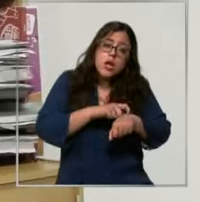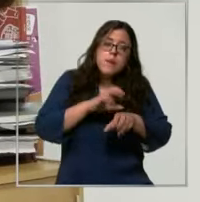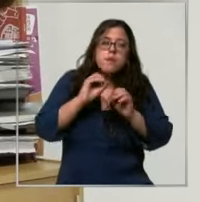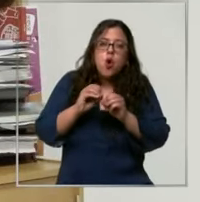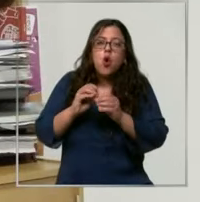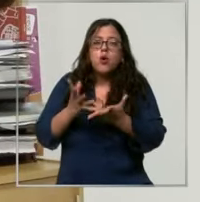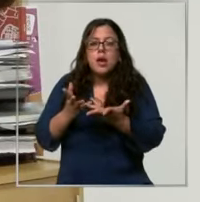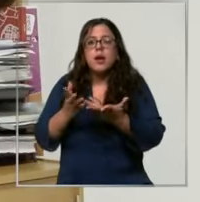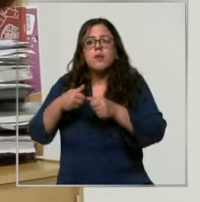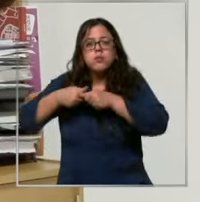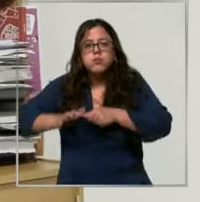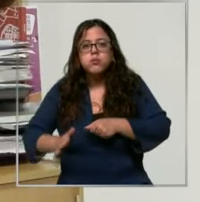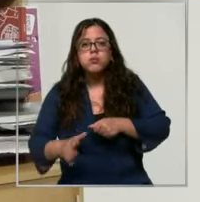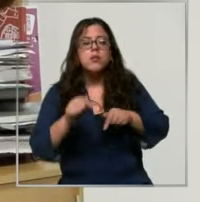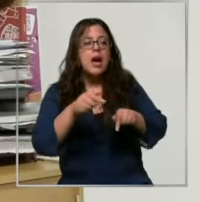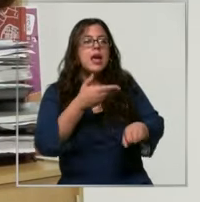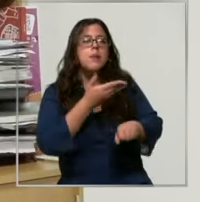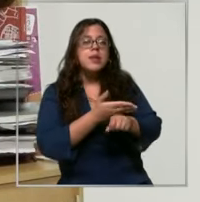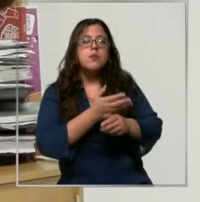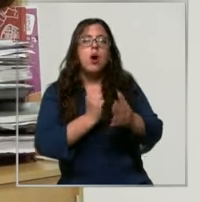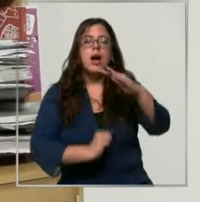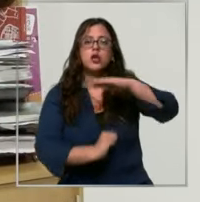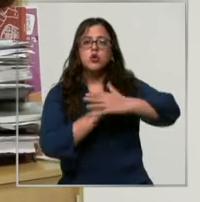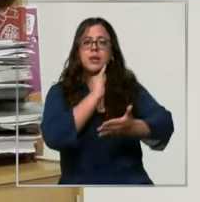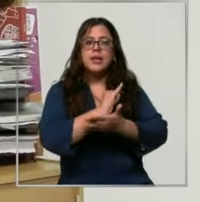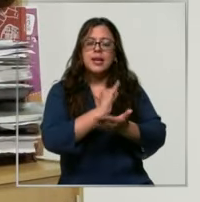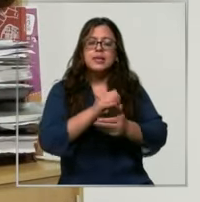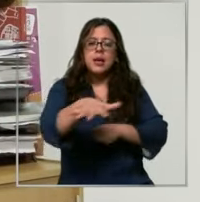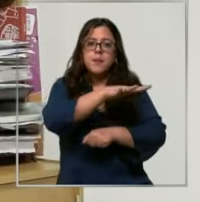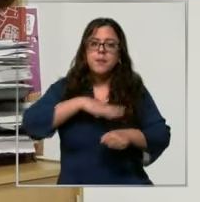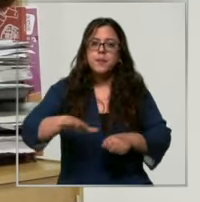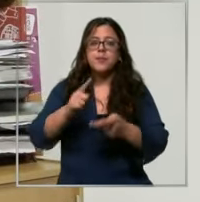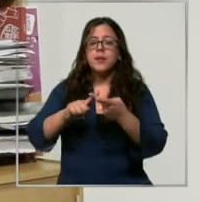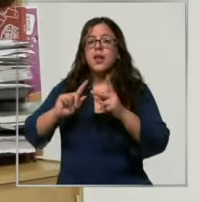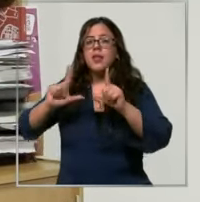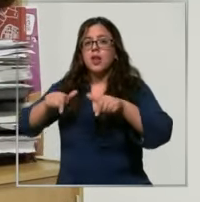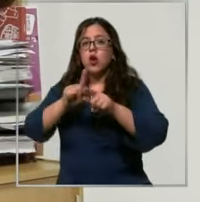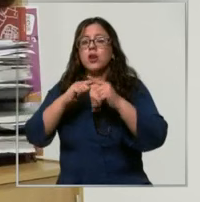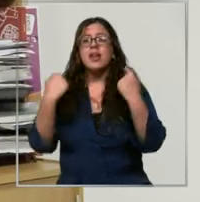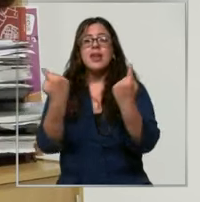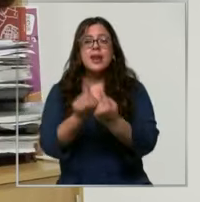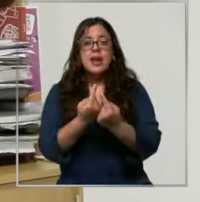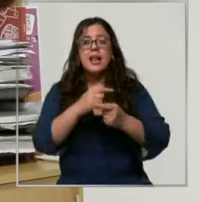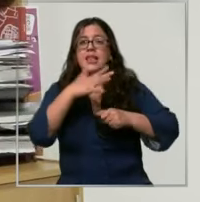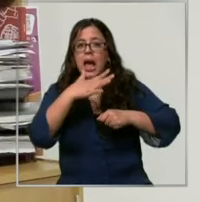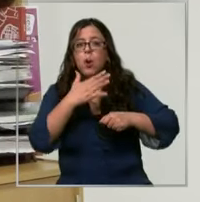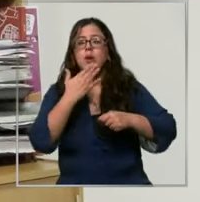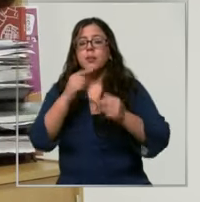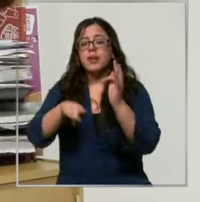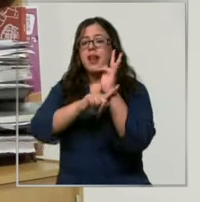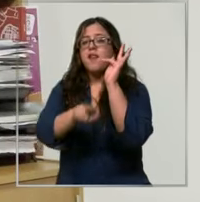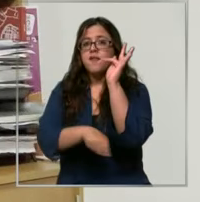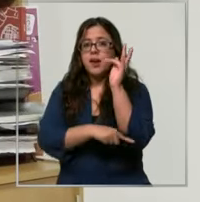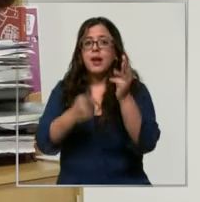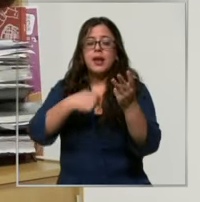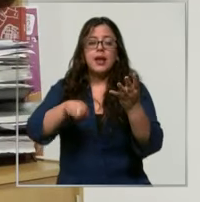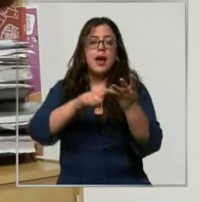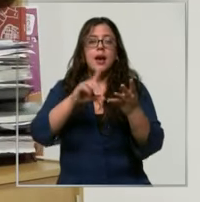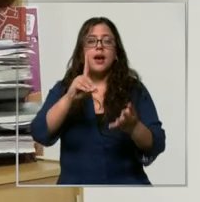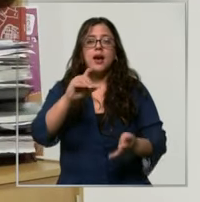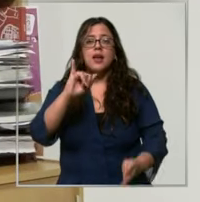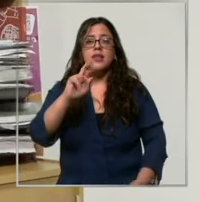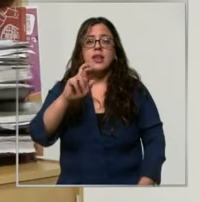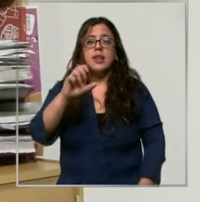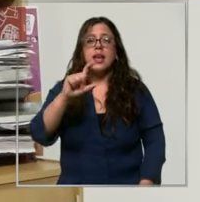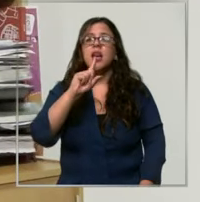servicios competentes, Superintendencia del Medio Ambiente, Dirección General de Aguas, Directemar y también a Fiscalía, donde les pudimos enviar